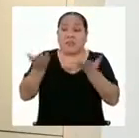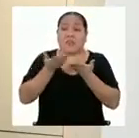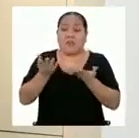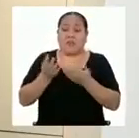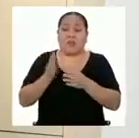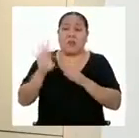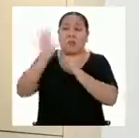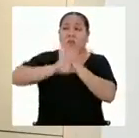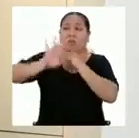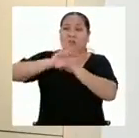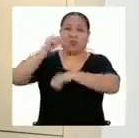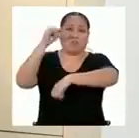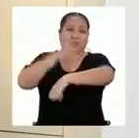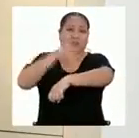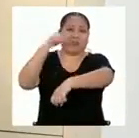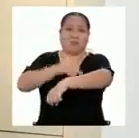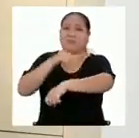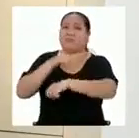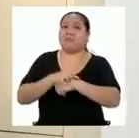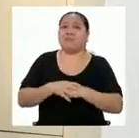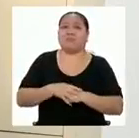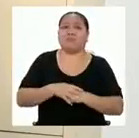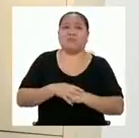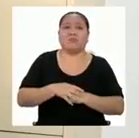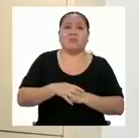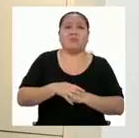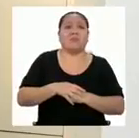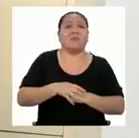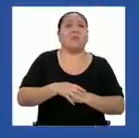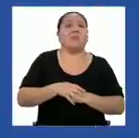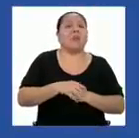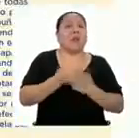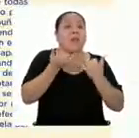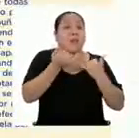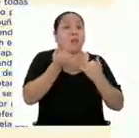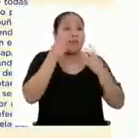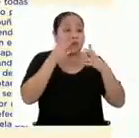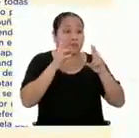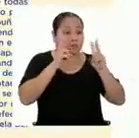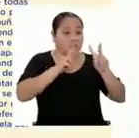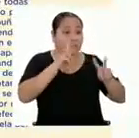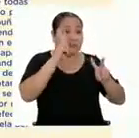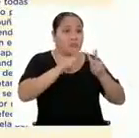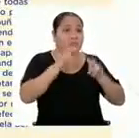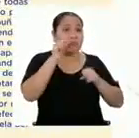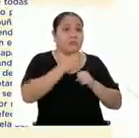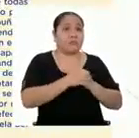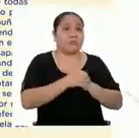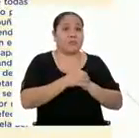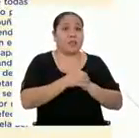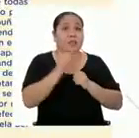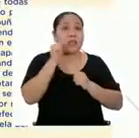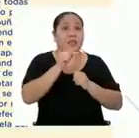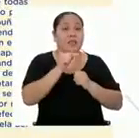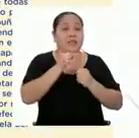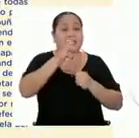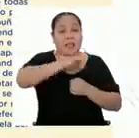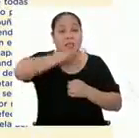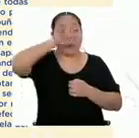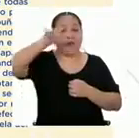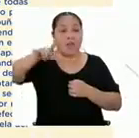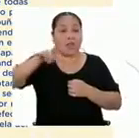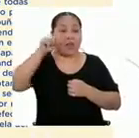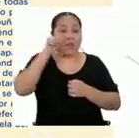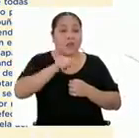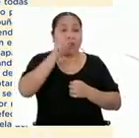no vas a llevar, pues? Ahora, ¿podrías narrar la secuencia del texto? La lectura trata sobre el viaje que